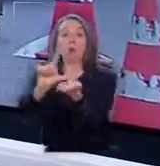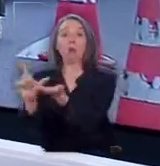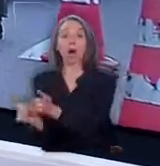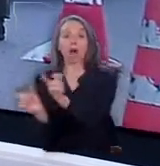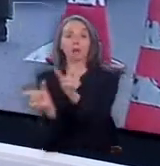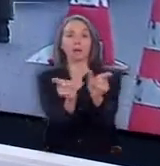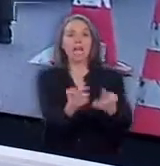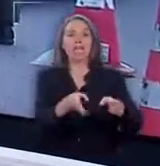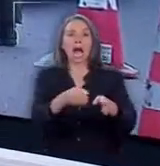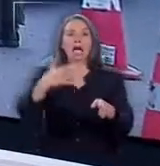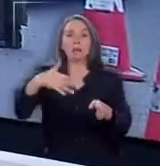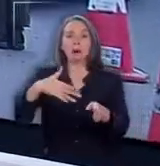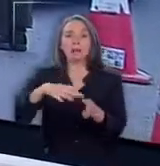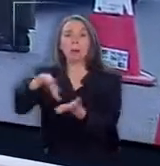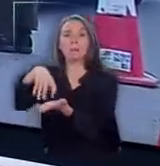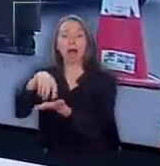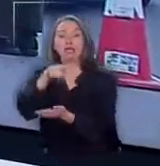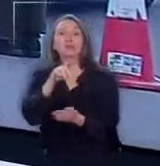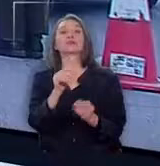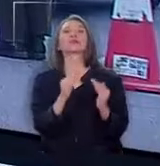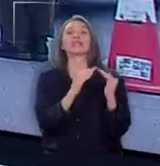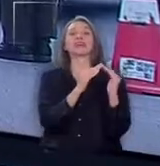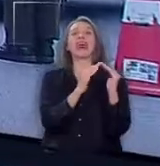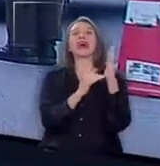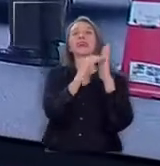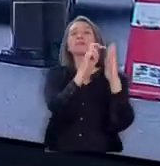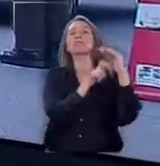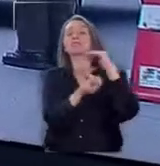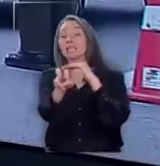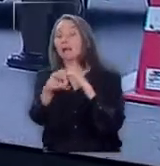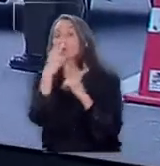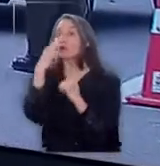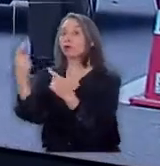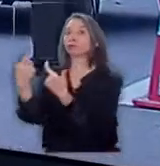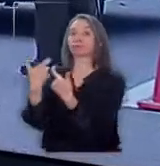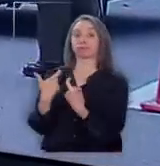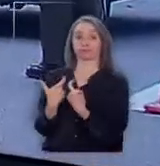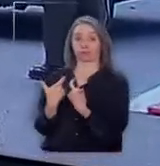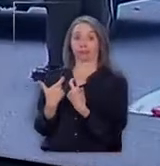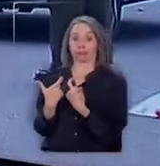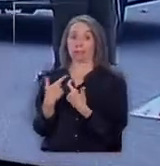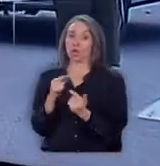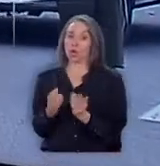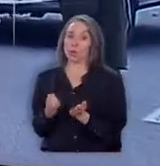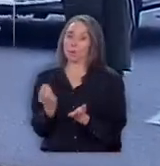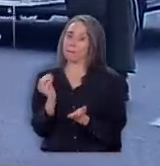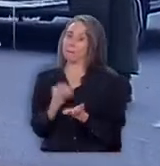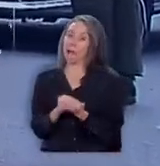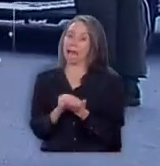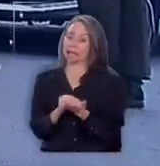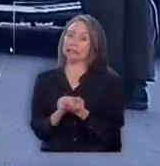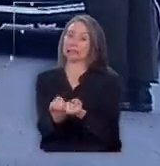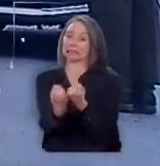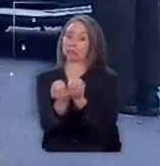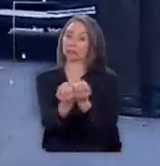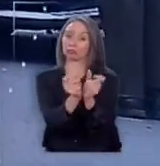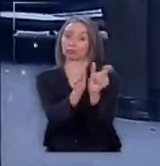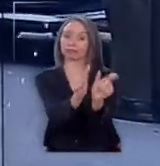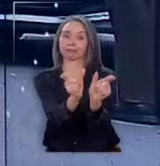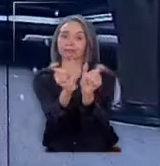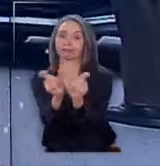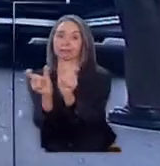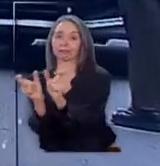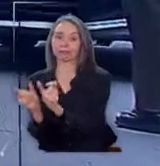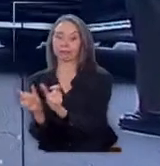plazas probablemente ustedes se encontró si es que salió de la casa con alguno de ellos desde hoy se anunció un aumento considerable en las fiscalizaciones y